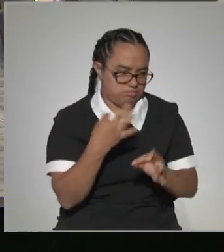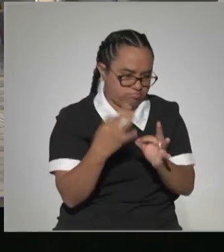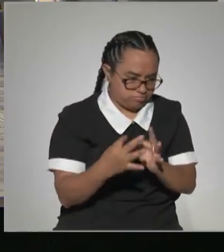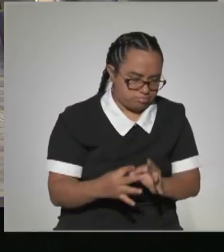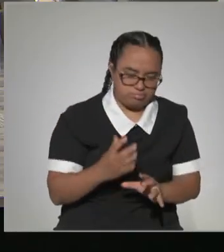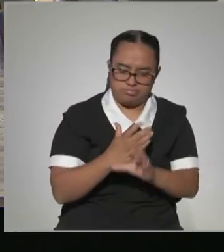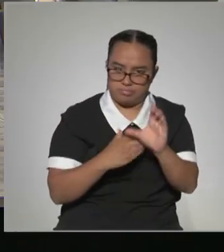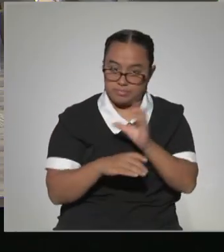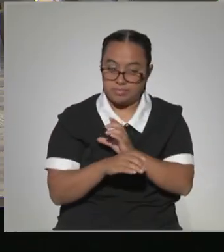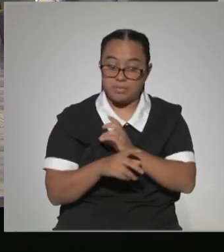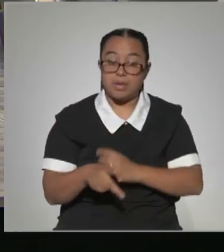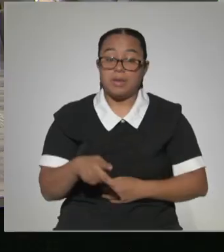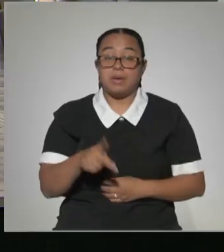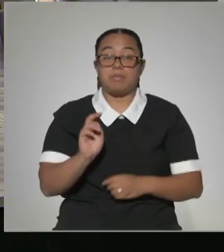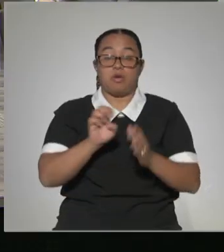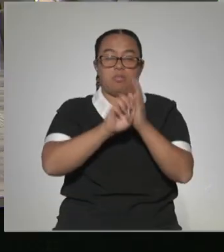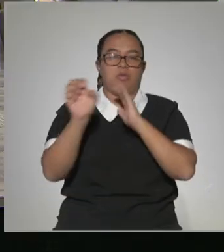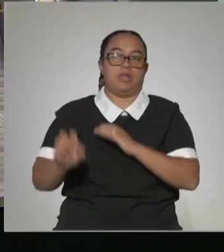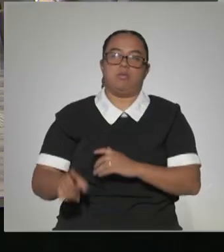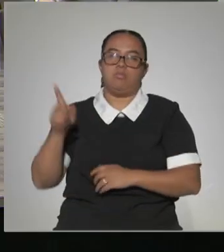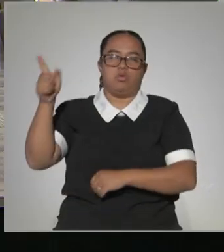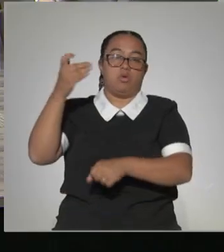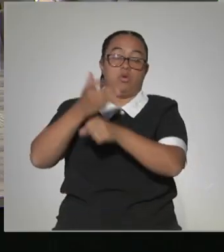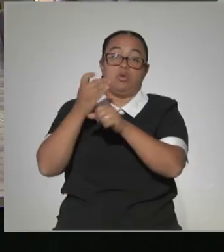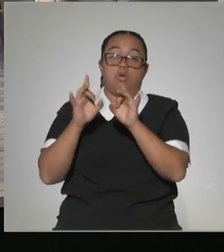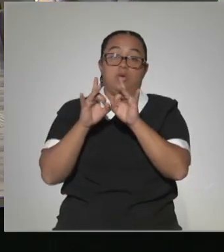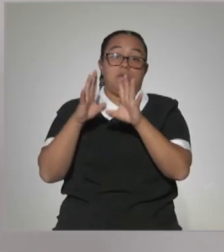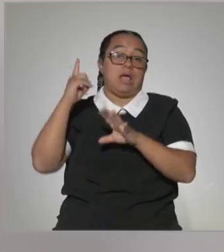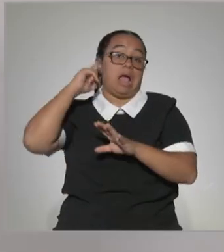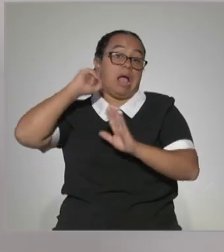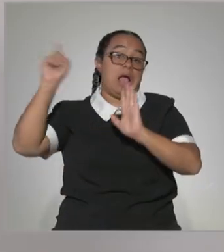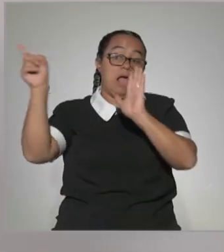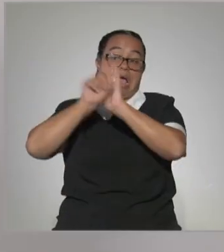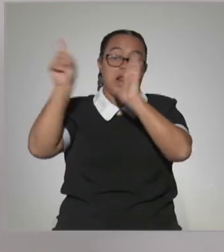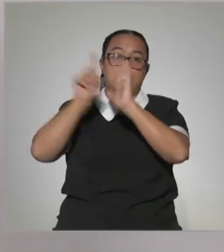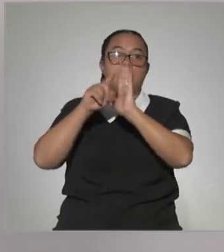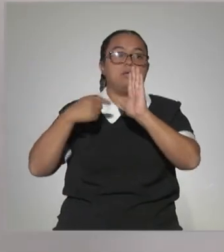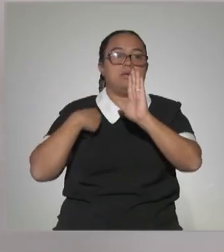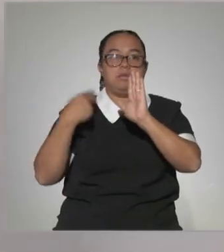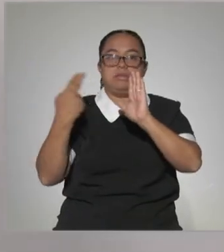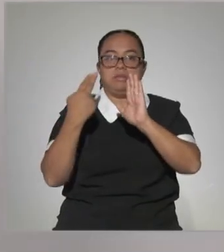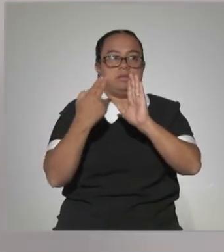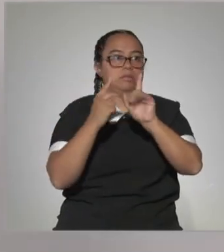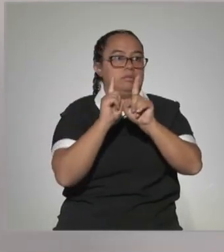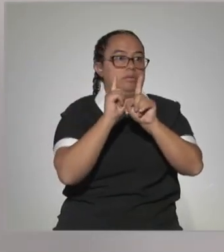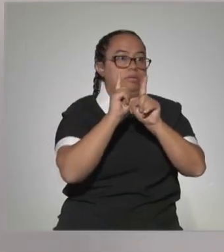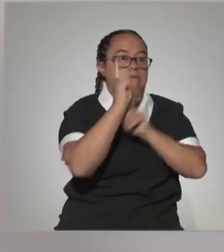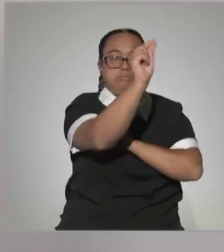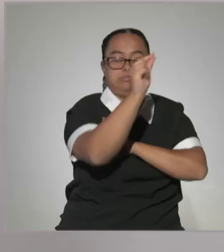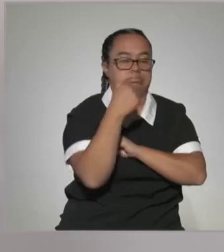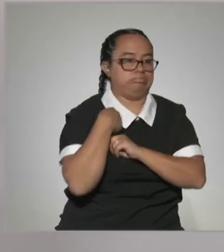Pero si ahorita con la alerta sísmica tengo que salir corriendo, los